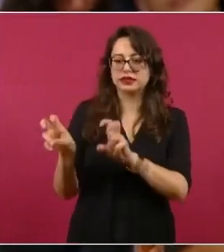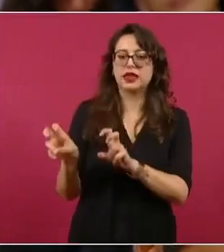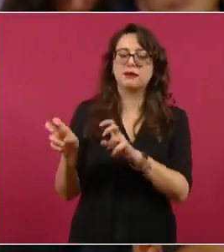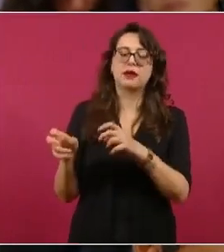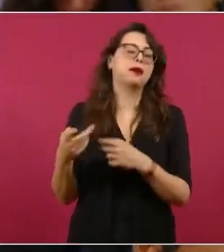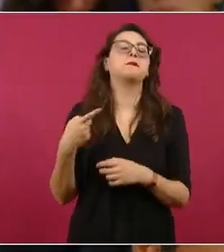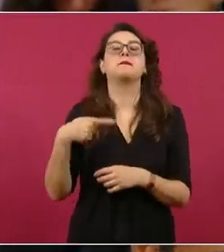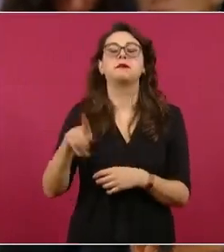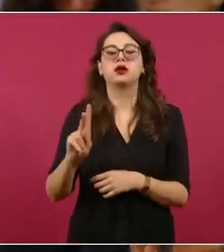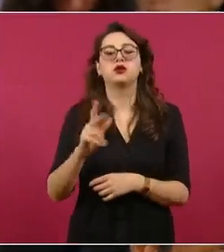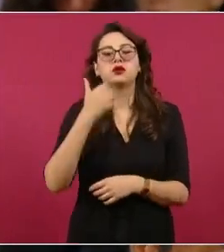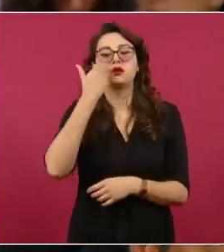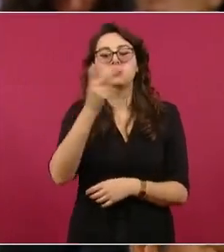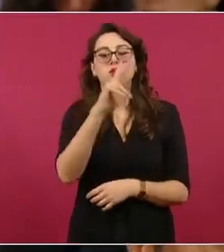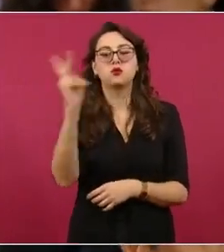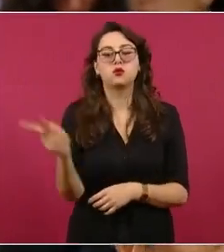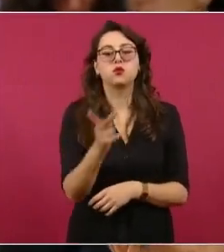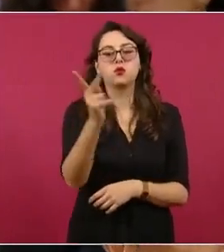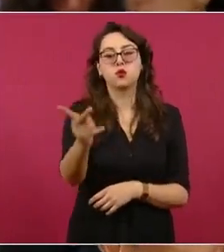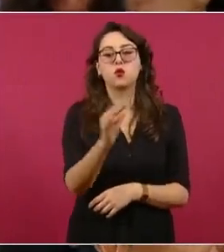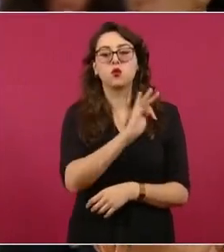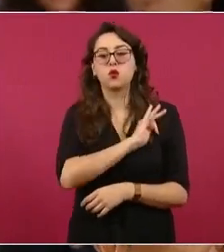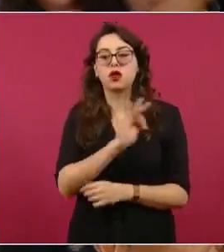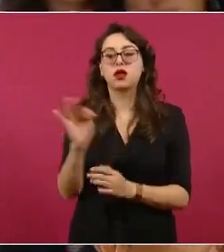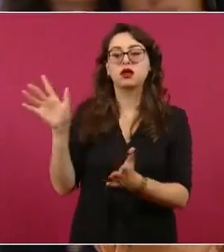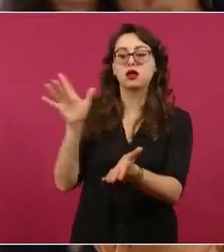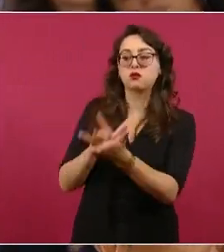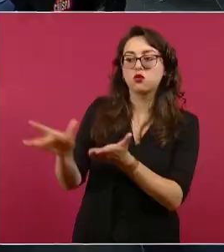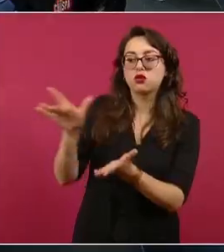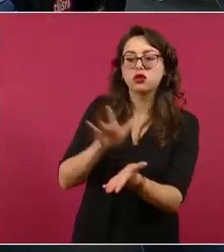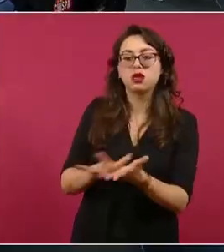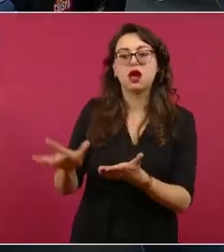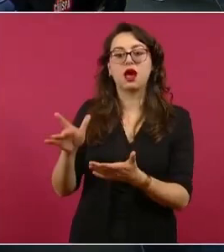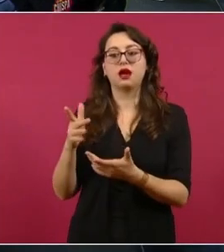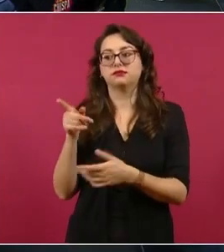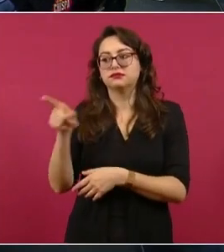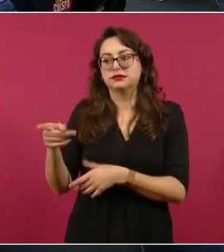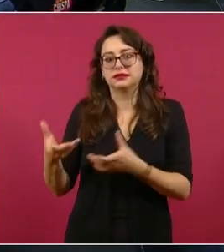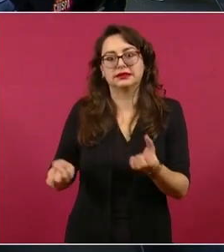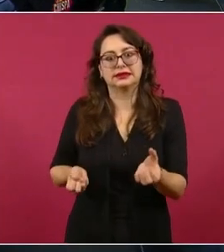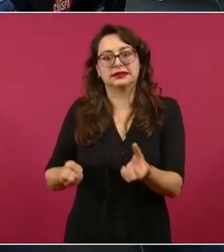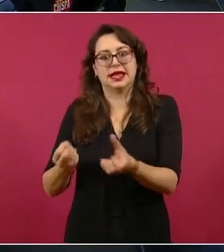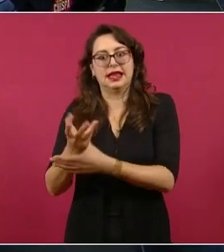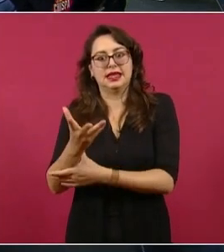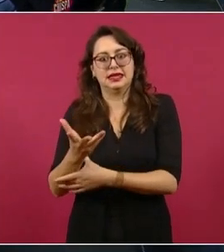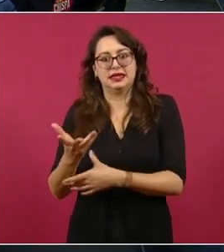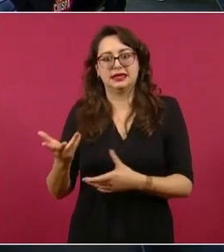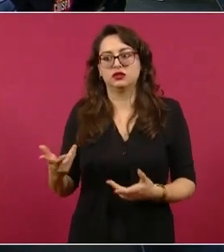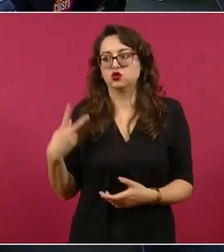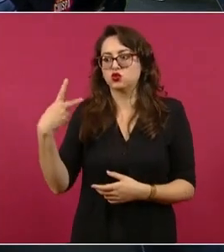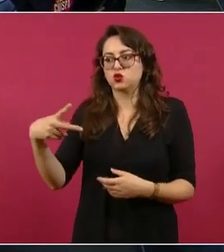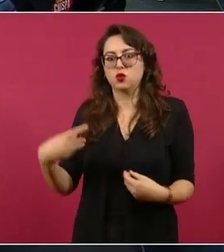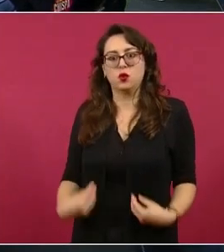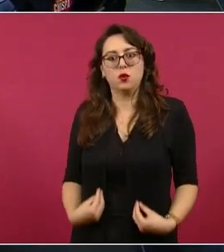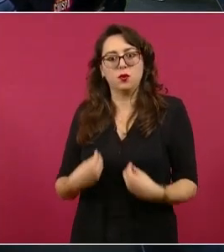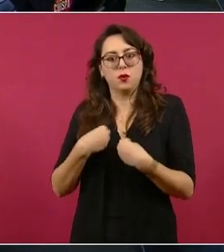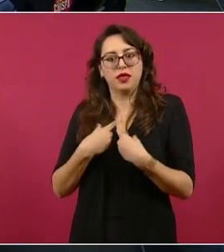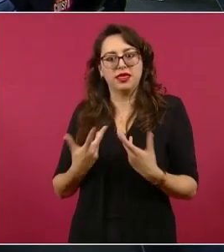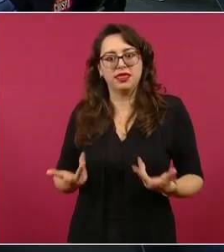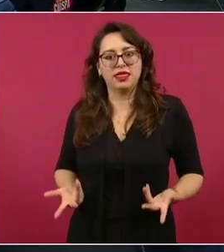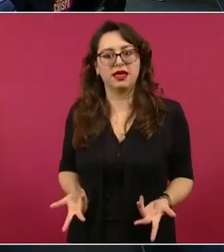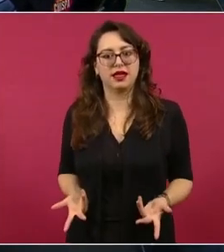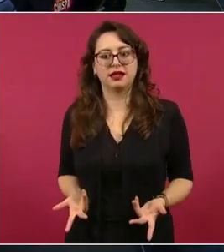de esto. Preguntarle si se puede seguir apoyando este intento de salvar prácticamente la vida de un